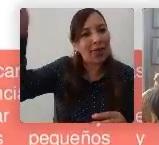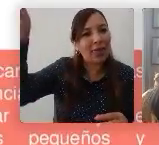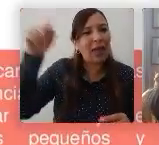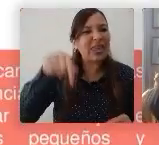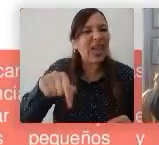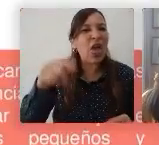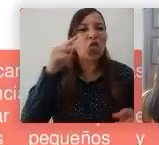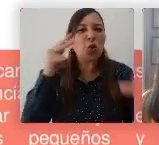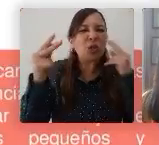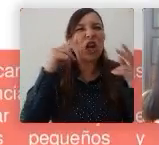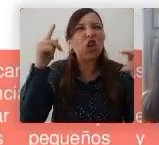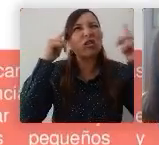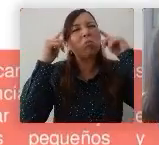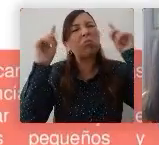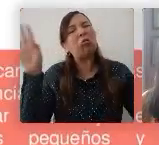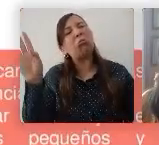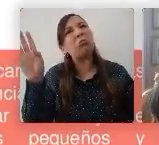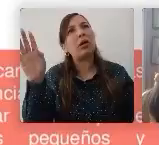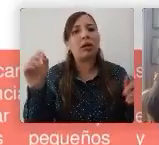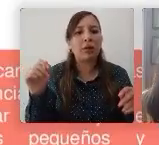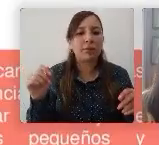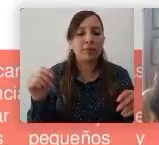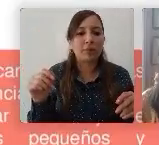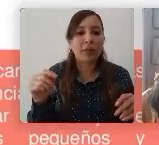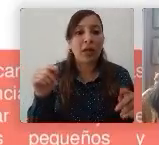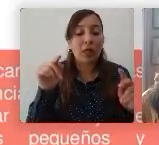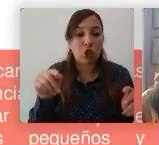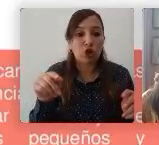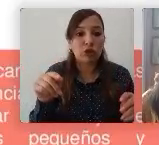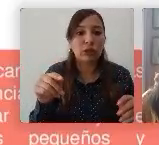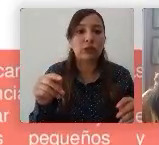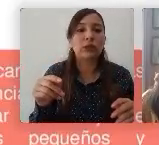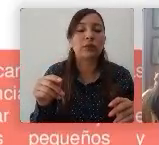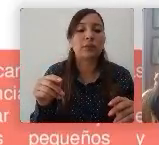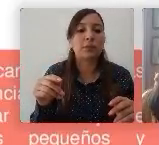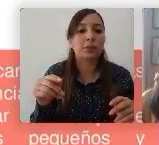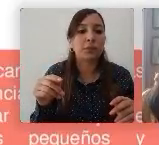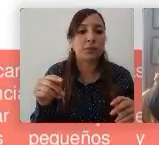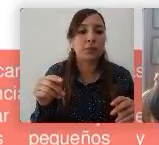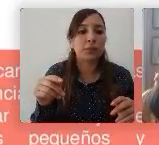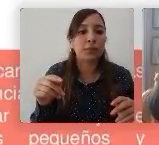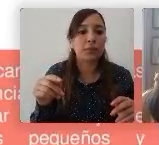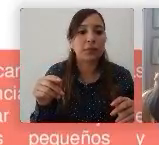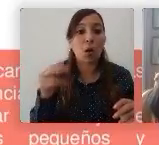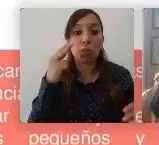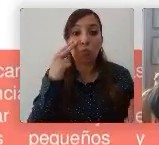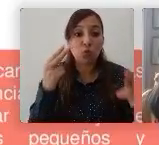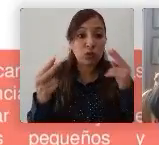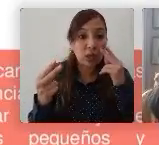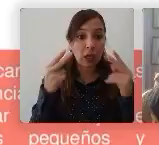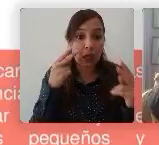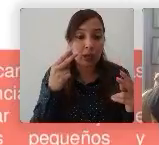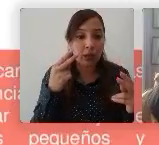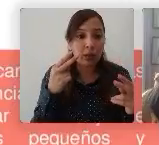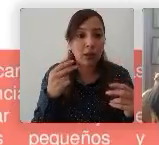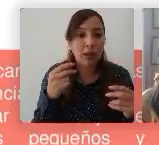dos servicios que ustedes dan o los turistas van a vivir en el destino entonces nuevamente se